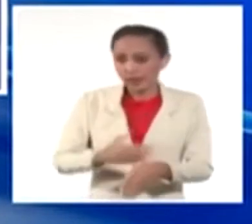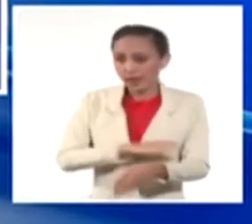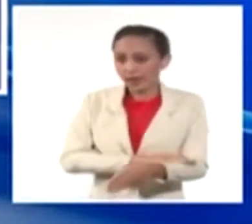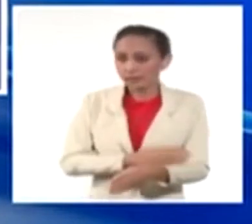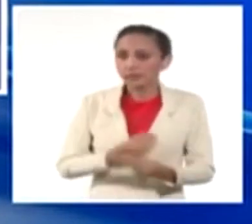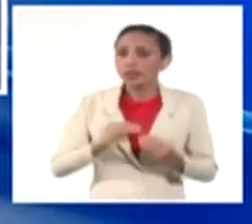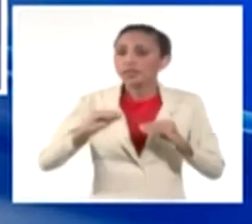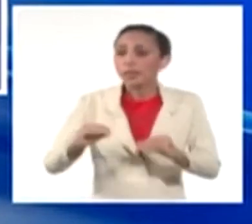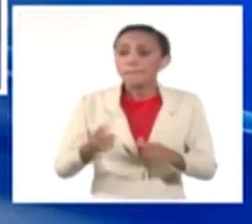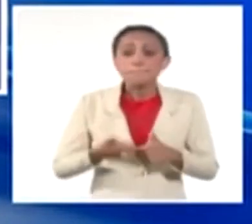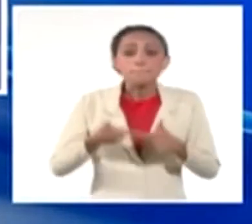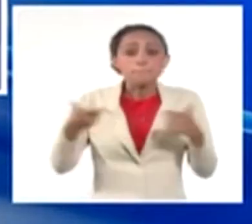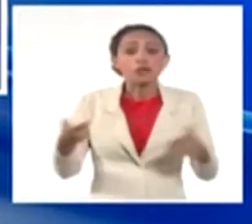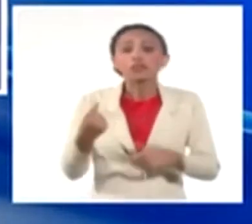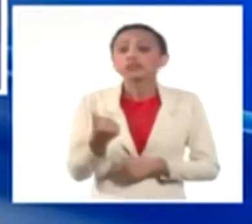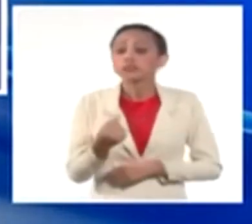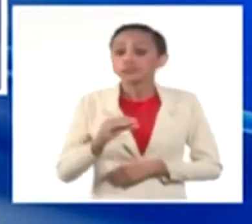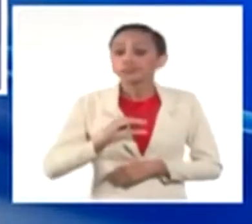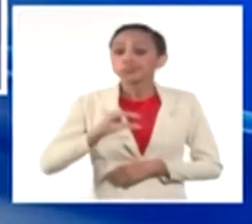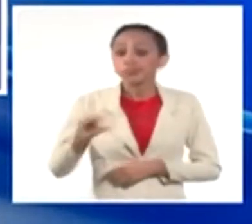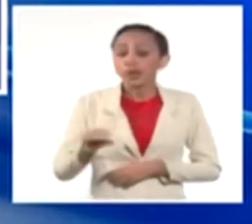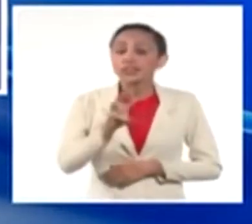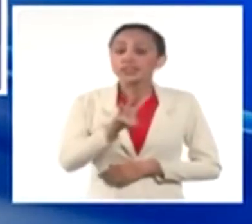la mayor parte de los